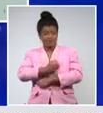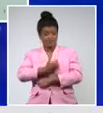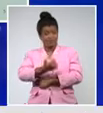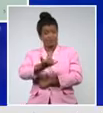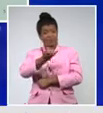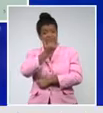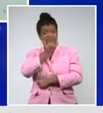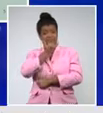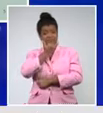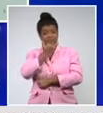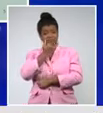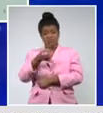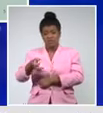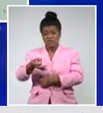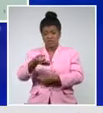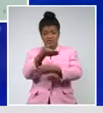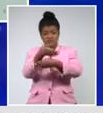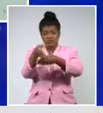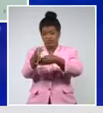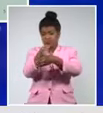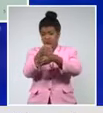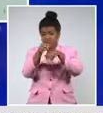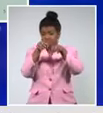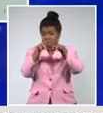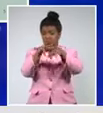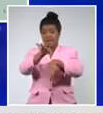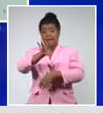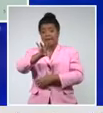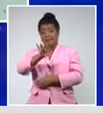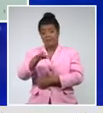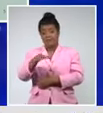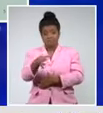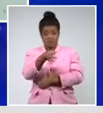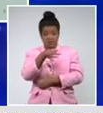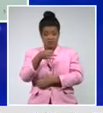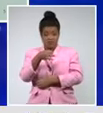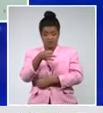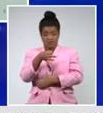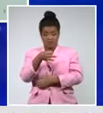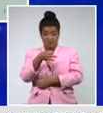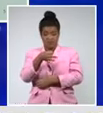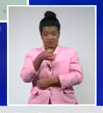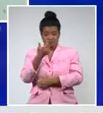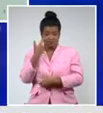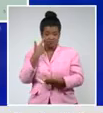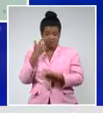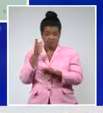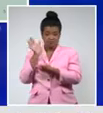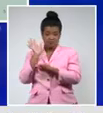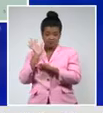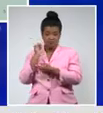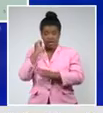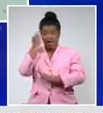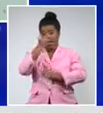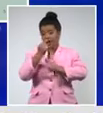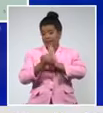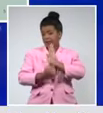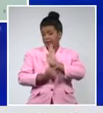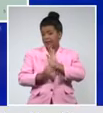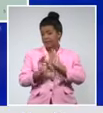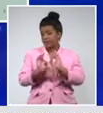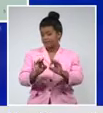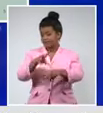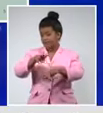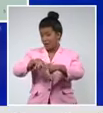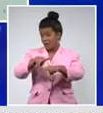todavía tiene que ver con sus 15 municipios, con todo su territorio. Tiene que ver mucho con las características de La Habana. Acuérdense